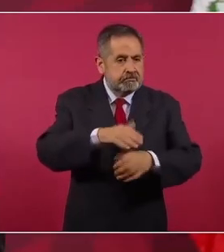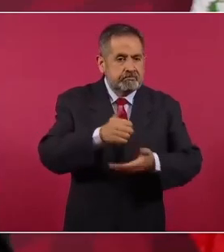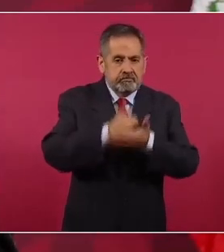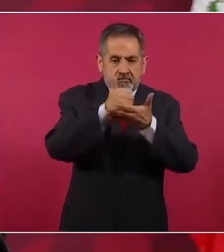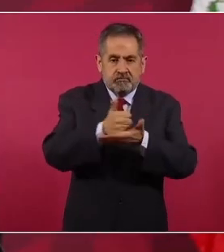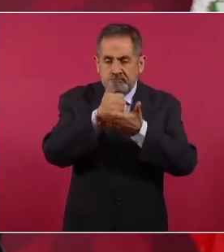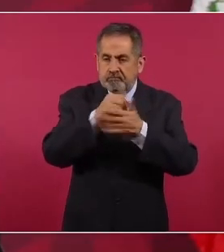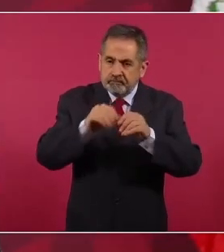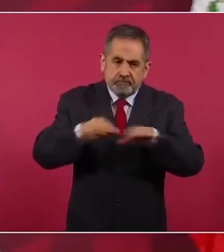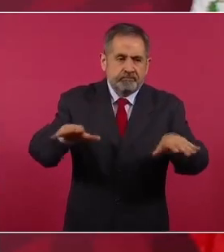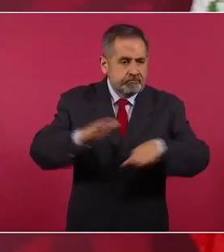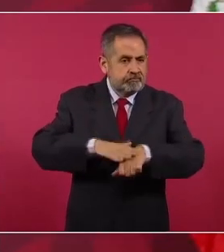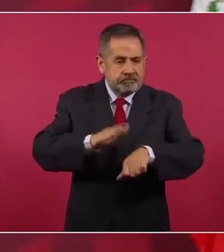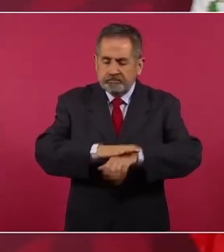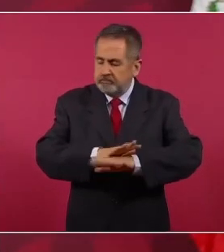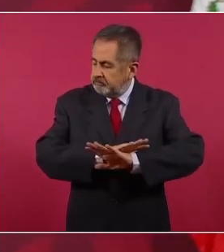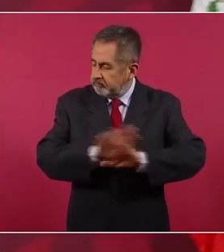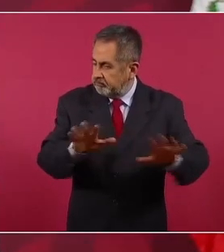mucho.